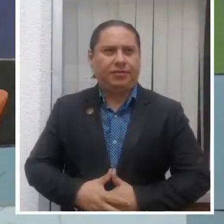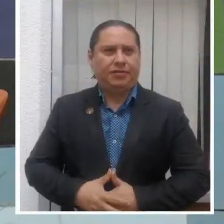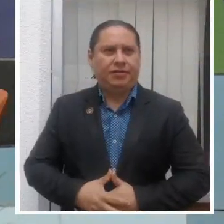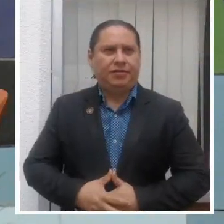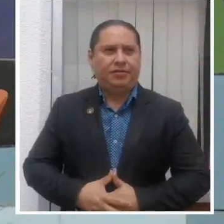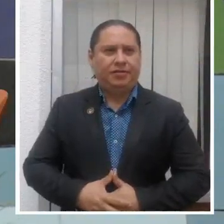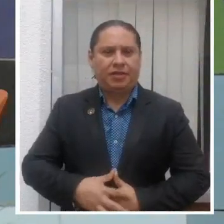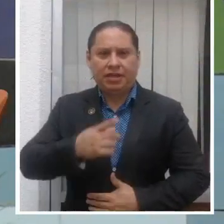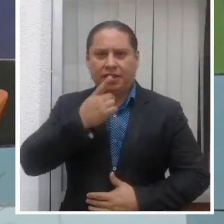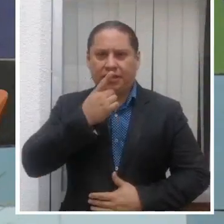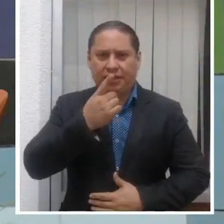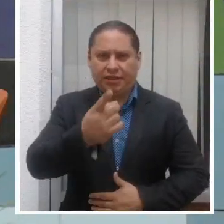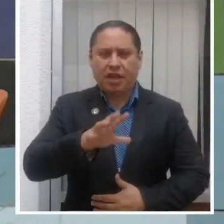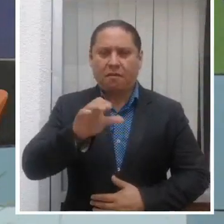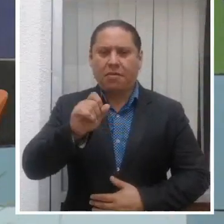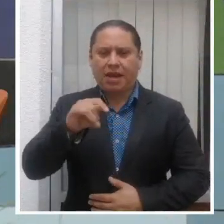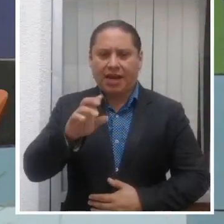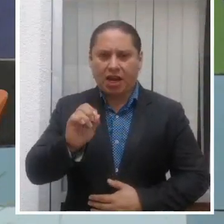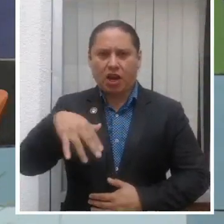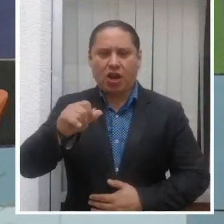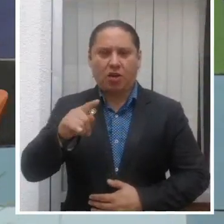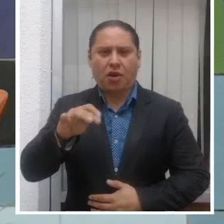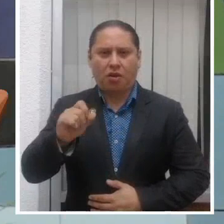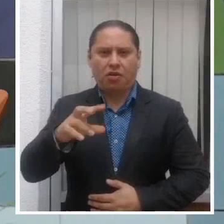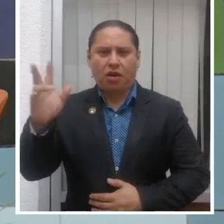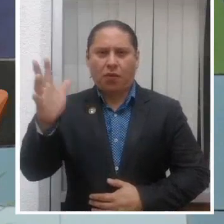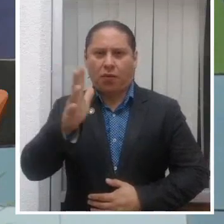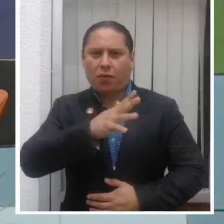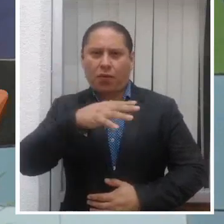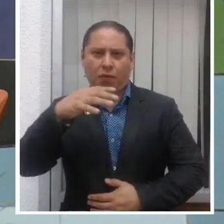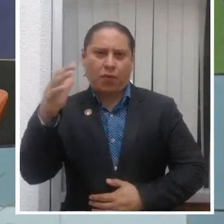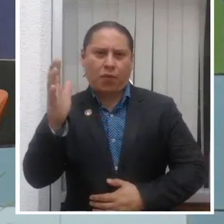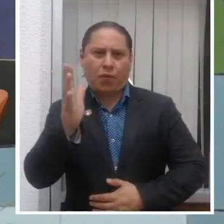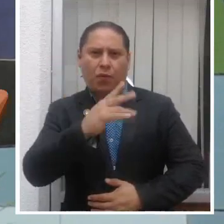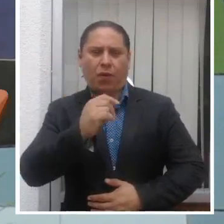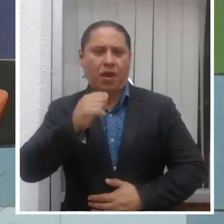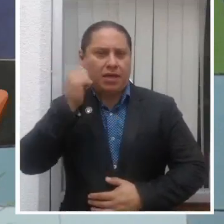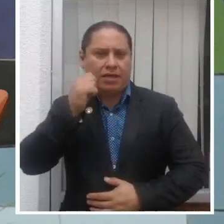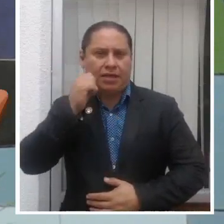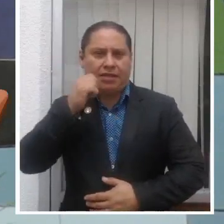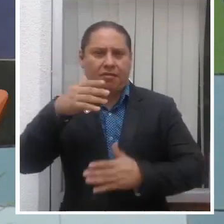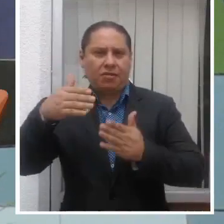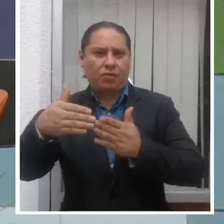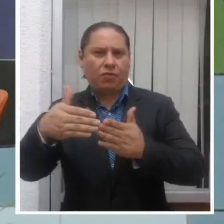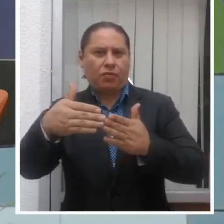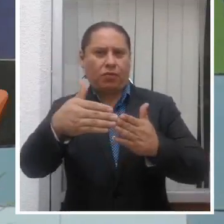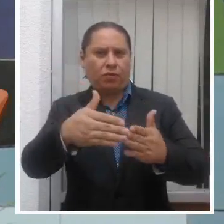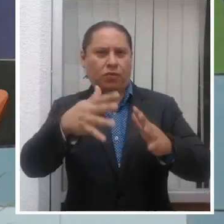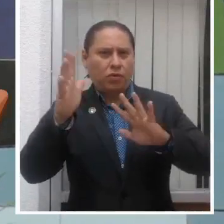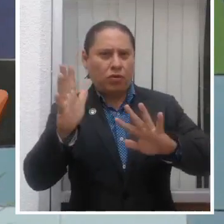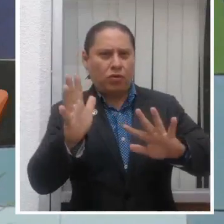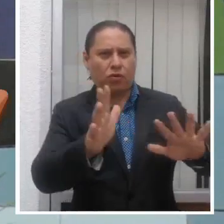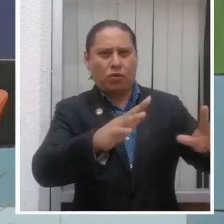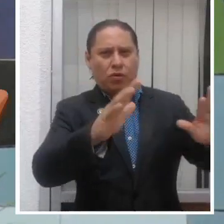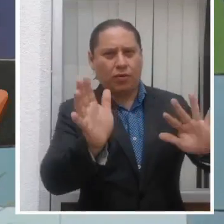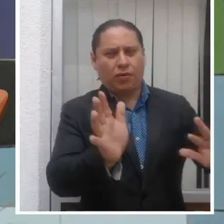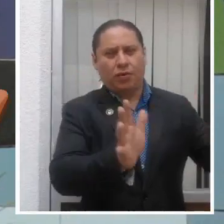Gibbon decía que las olas y los vientos están siempre a favor de los navegadores más